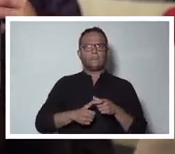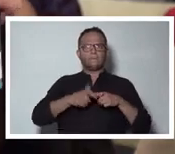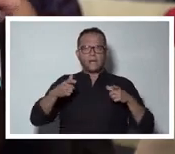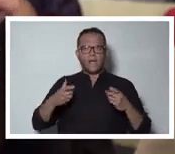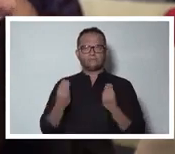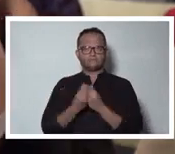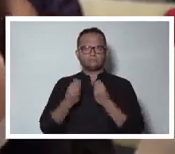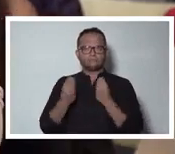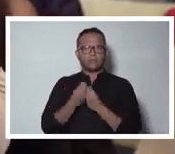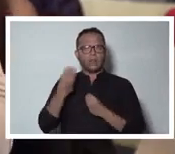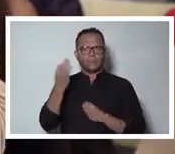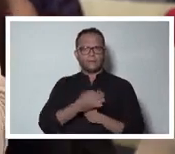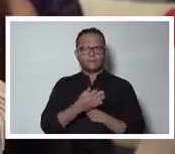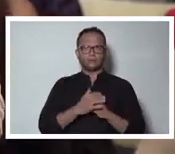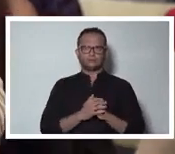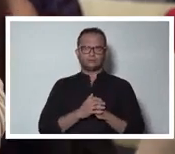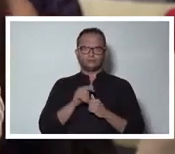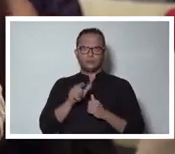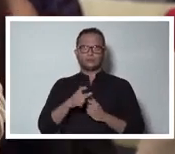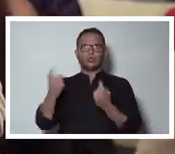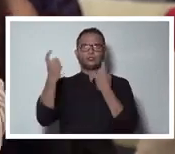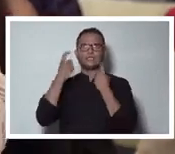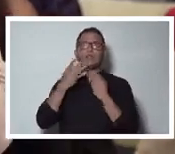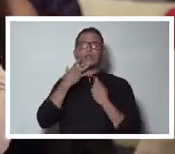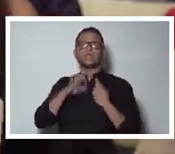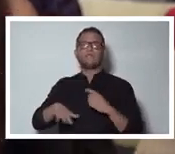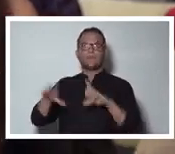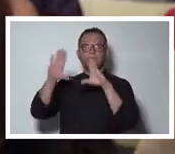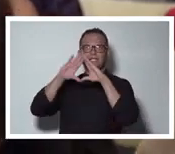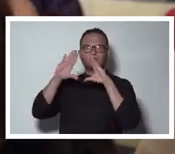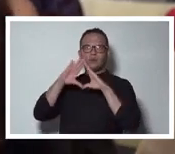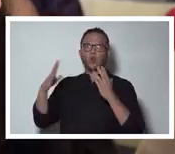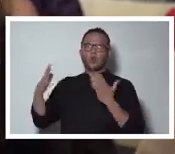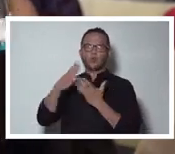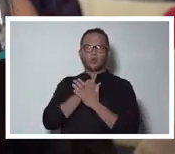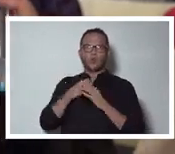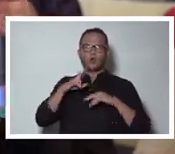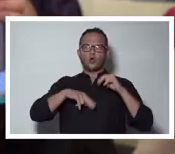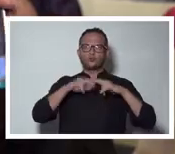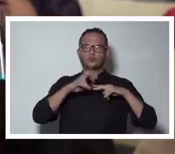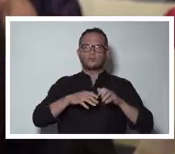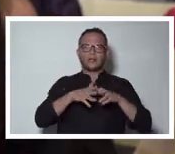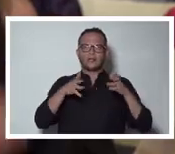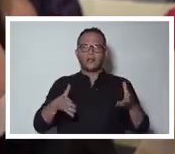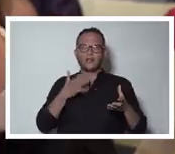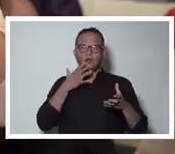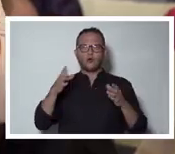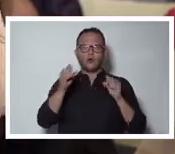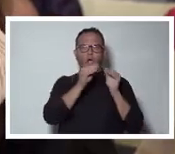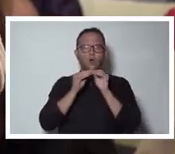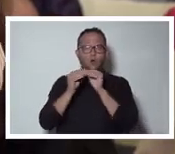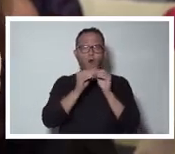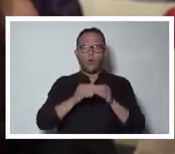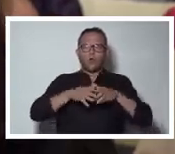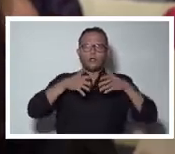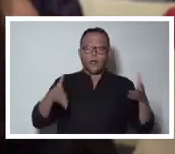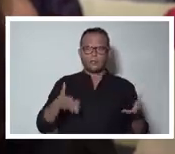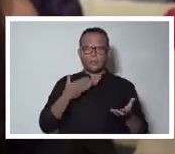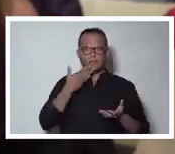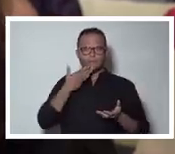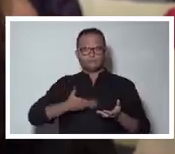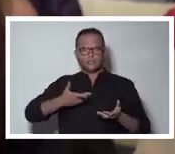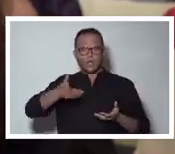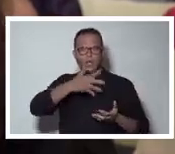a una y eso también nos lo ha enseñado el feminismo Cuando somos capaces de construir grandes consensos Cuando somos capaces de